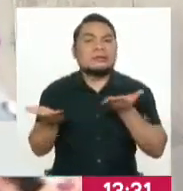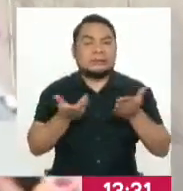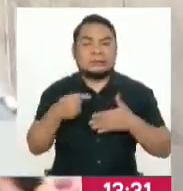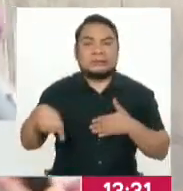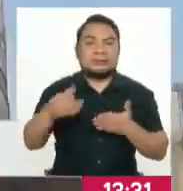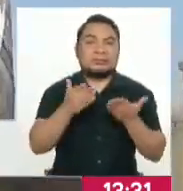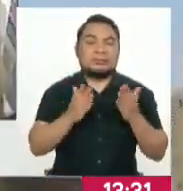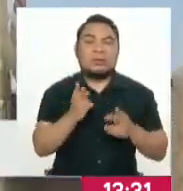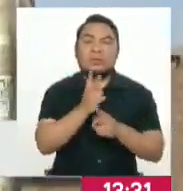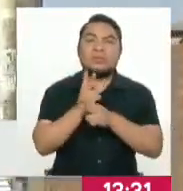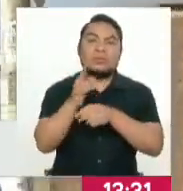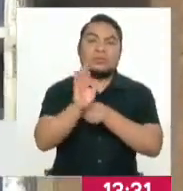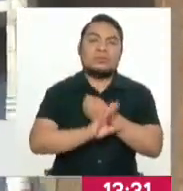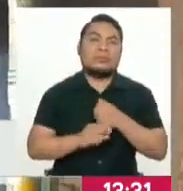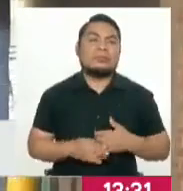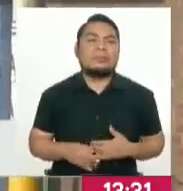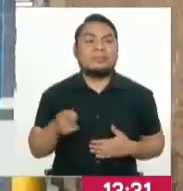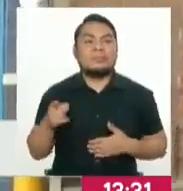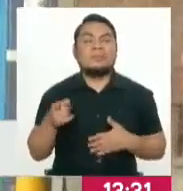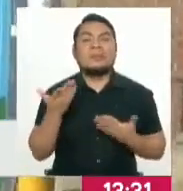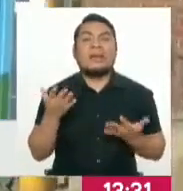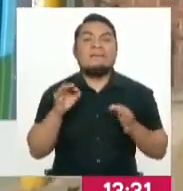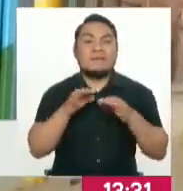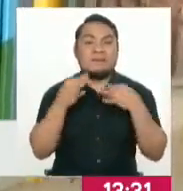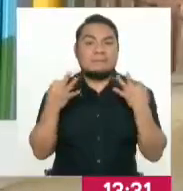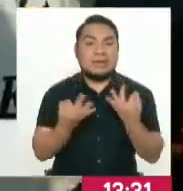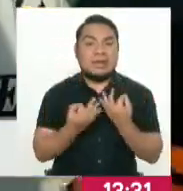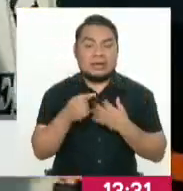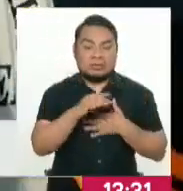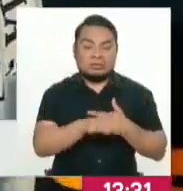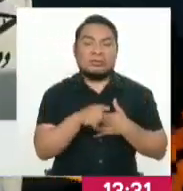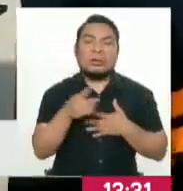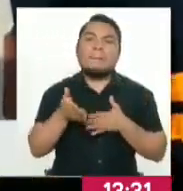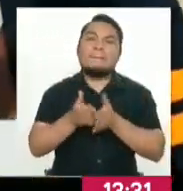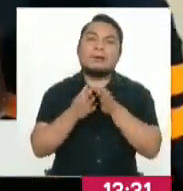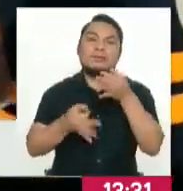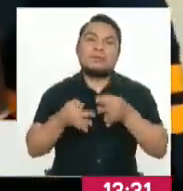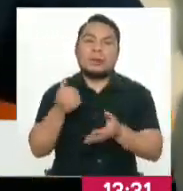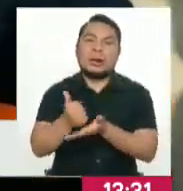a los estudiantes. Los familiares del menor piden justicia y ayuda.